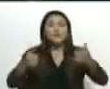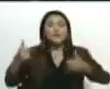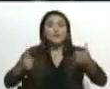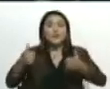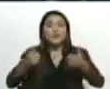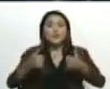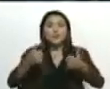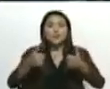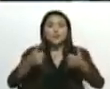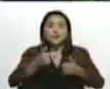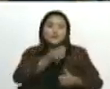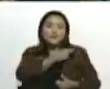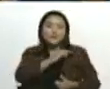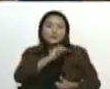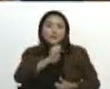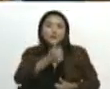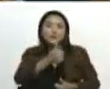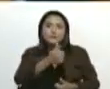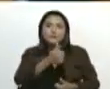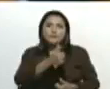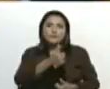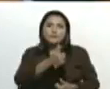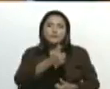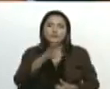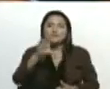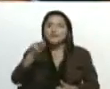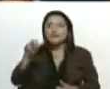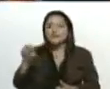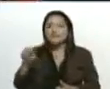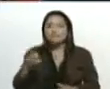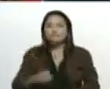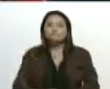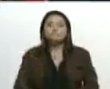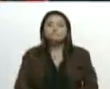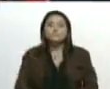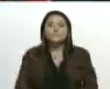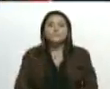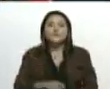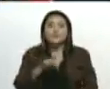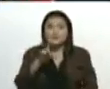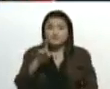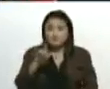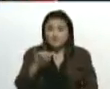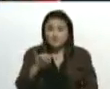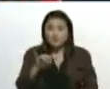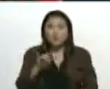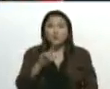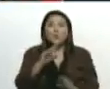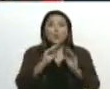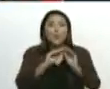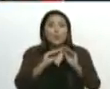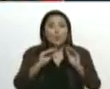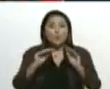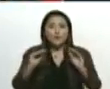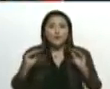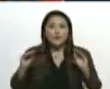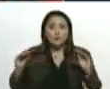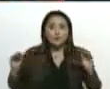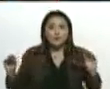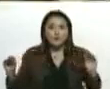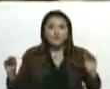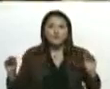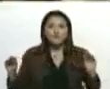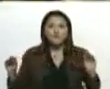cargos de rectores o rectoras del Poder Electoral. Esta convocatoria, como lo señala la ley, es